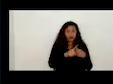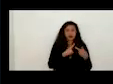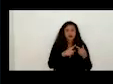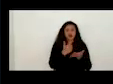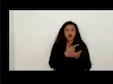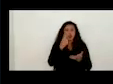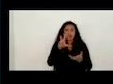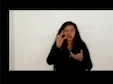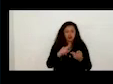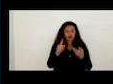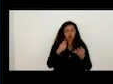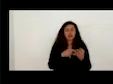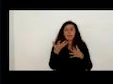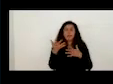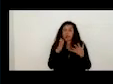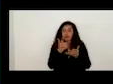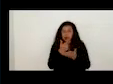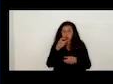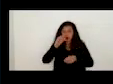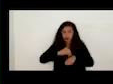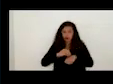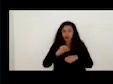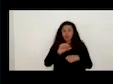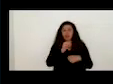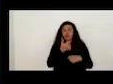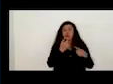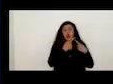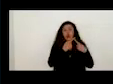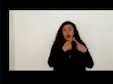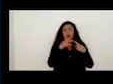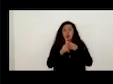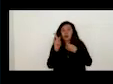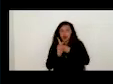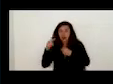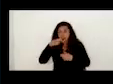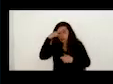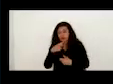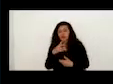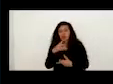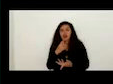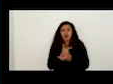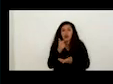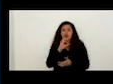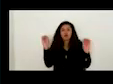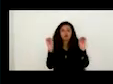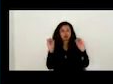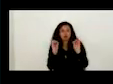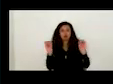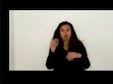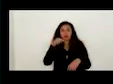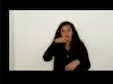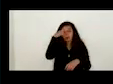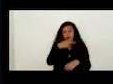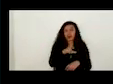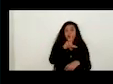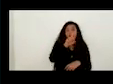semidescremados, y a diferencia de otros países que hay cero grasa, en México se podría utilizar la versión descremada